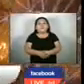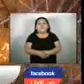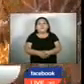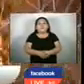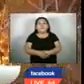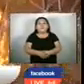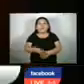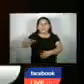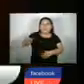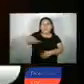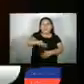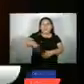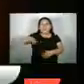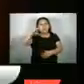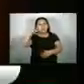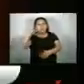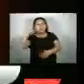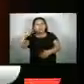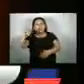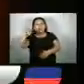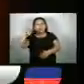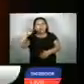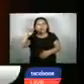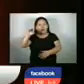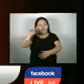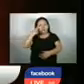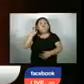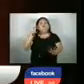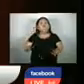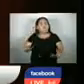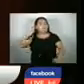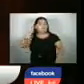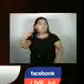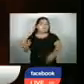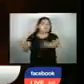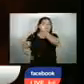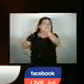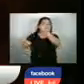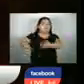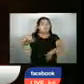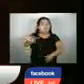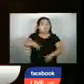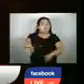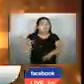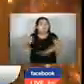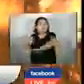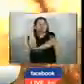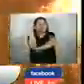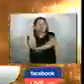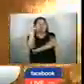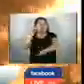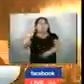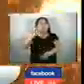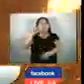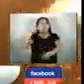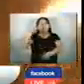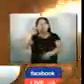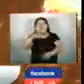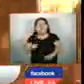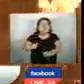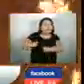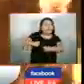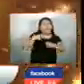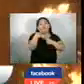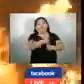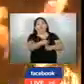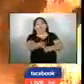Unas 10 hectáreas de terreno resultaron afectadas por un fuerte incendio en San José Villanueva, La Libertad. Bomberos, Fuerza Armada y